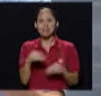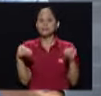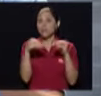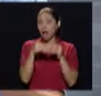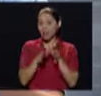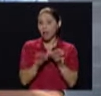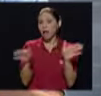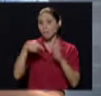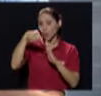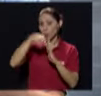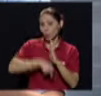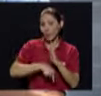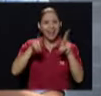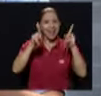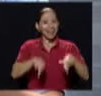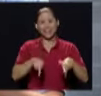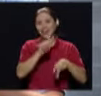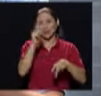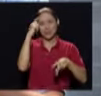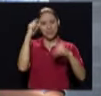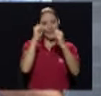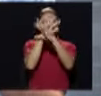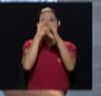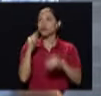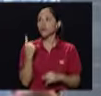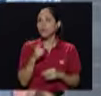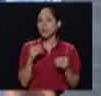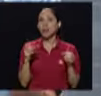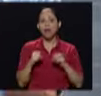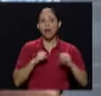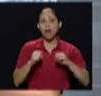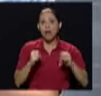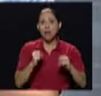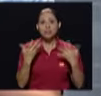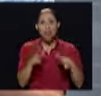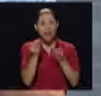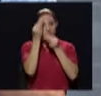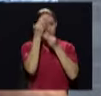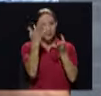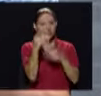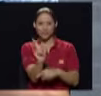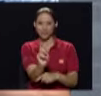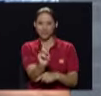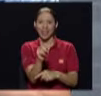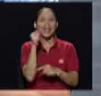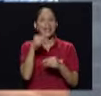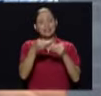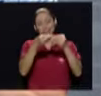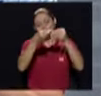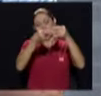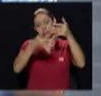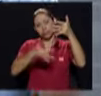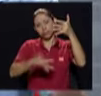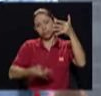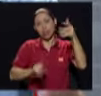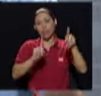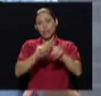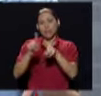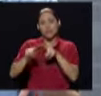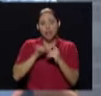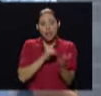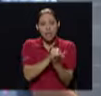bastante más amplio de lo que la gente podría imaginarse la esmología, no es solamente el temblor y les damos la información, sino que es un espectro